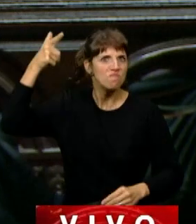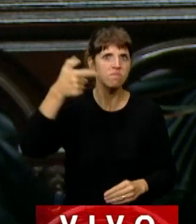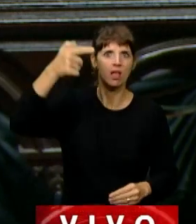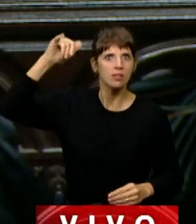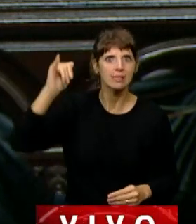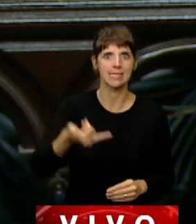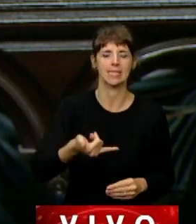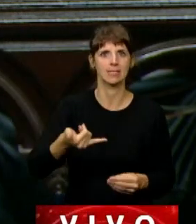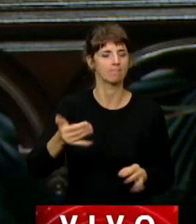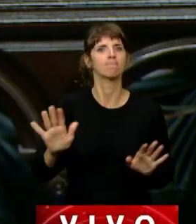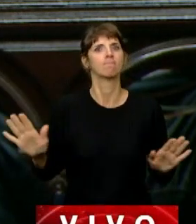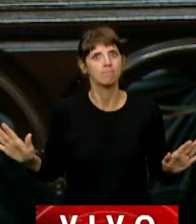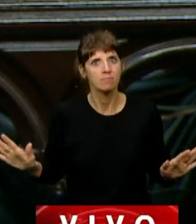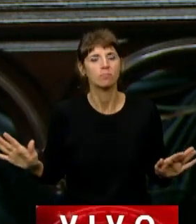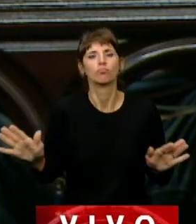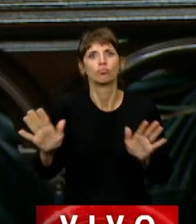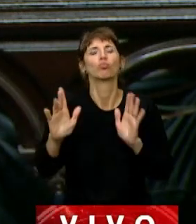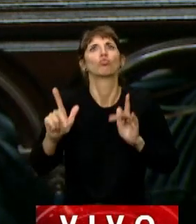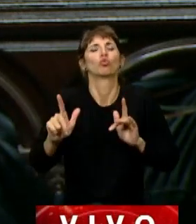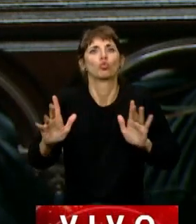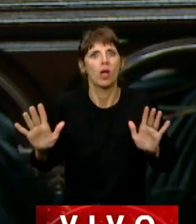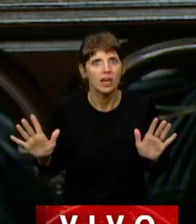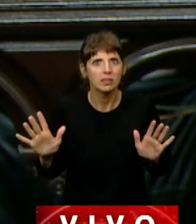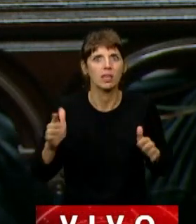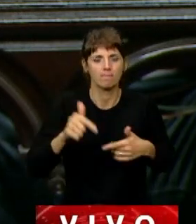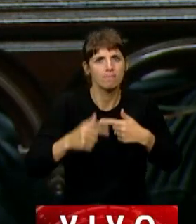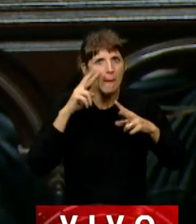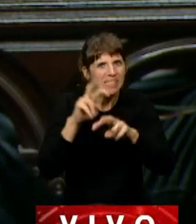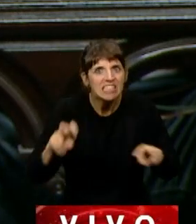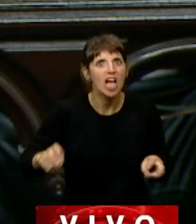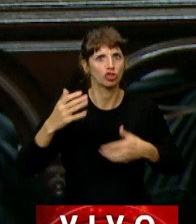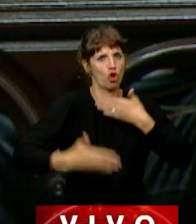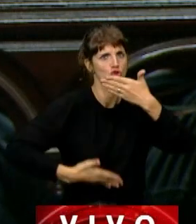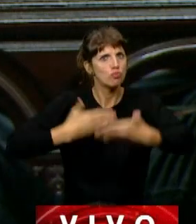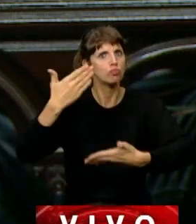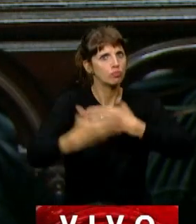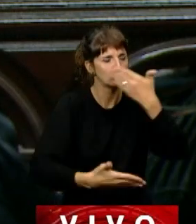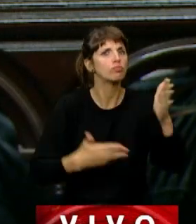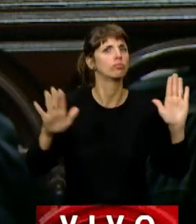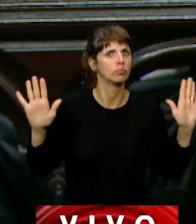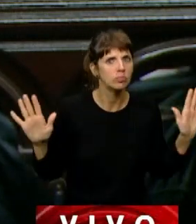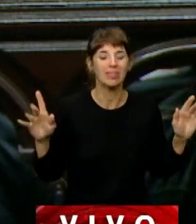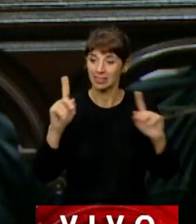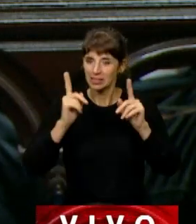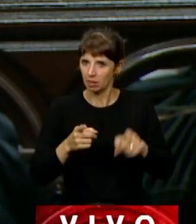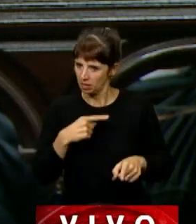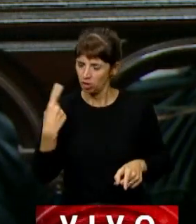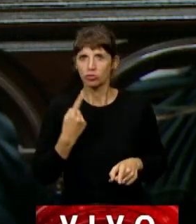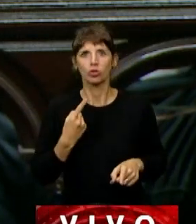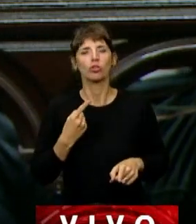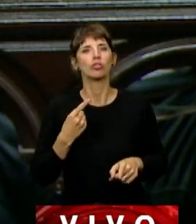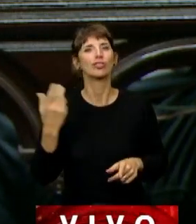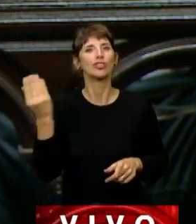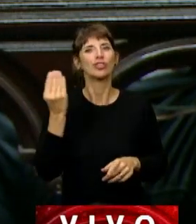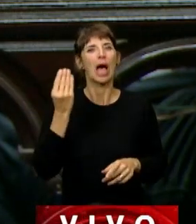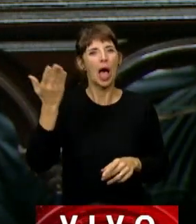otro, ¿no? Bienvenido sea que se esté avanzando en lo que se tenga que avanzar, bienvenido sea que también nosotros hayamos encontrado aquel sábado